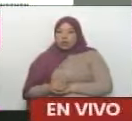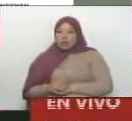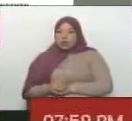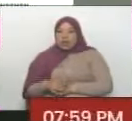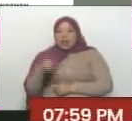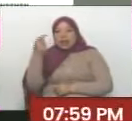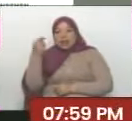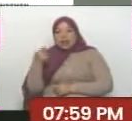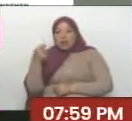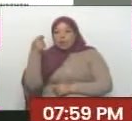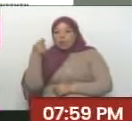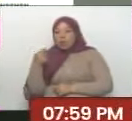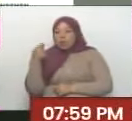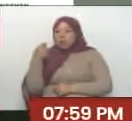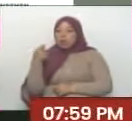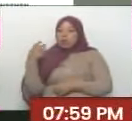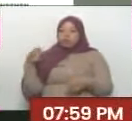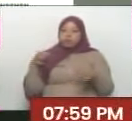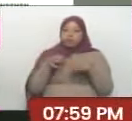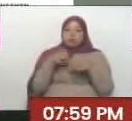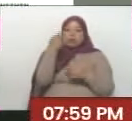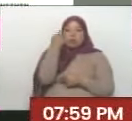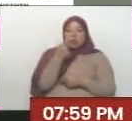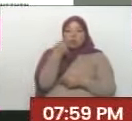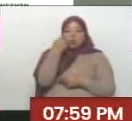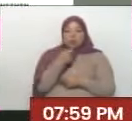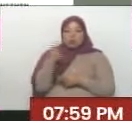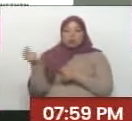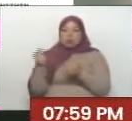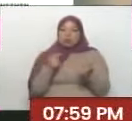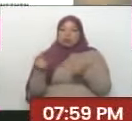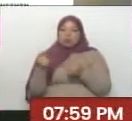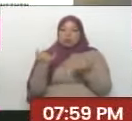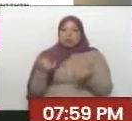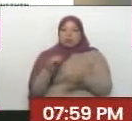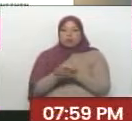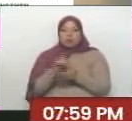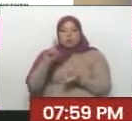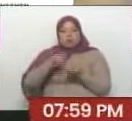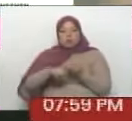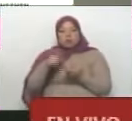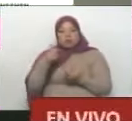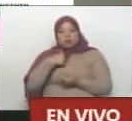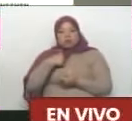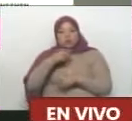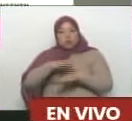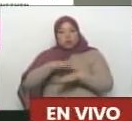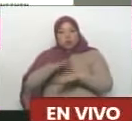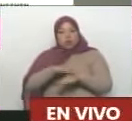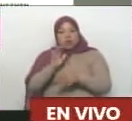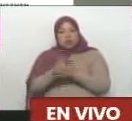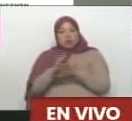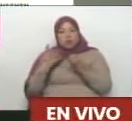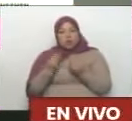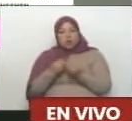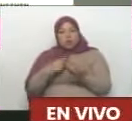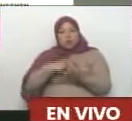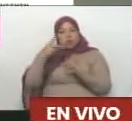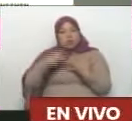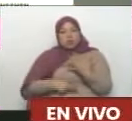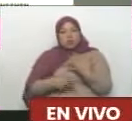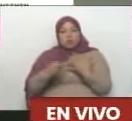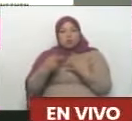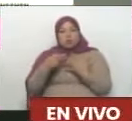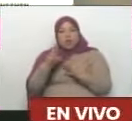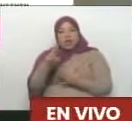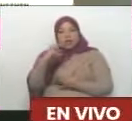era diputado. Estábamos en una reunión de diputados y de repente nos dijo a Silvia y a mí: mire, acompáñenme que hay un programa en Radio